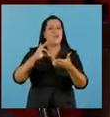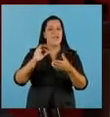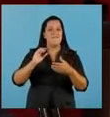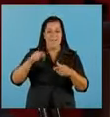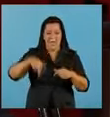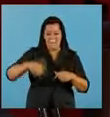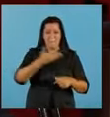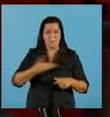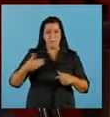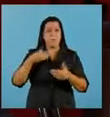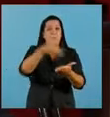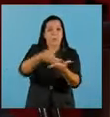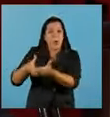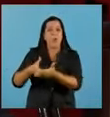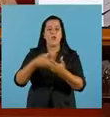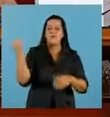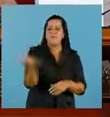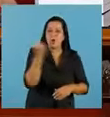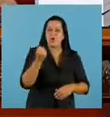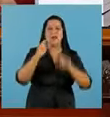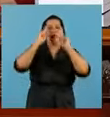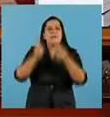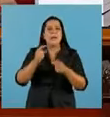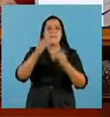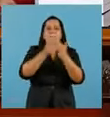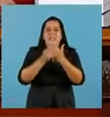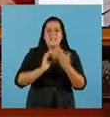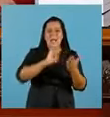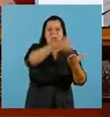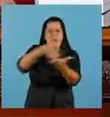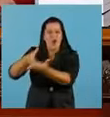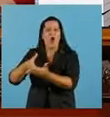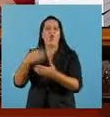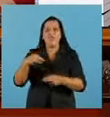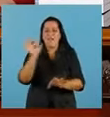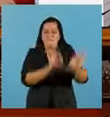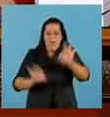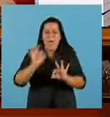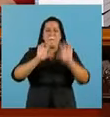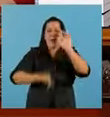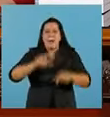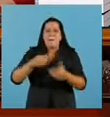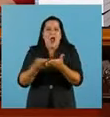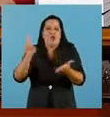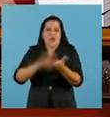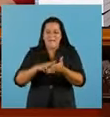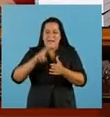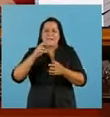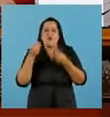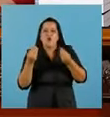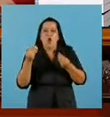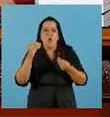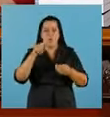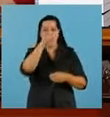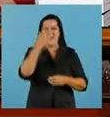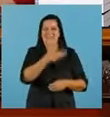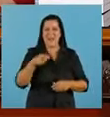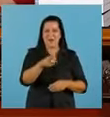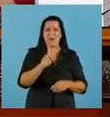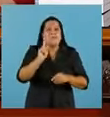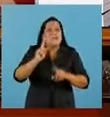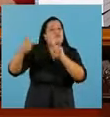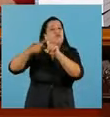pública, que reoriente las prioridades de inversión en cada ministerio, que rediseñe prioridades estratégicas del Estado Nacional en